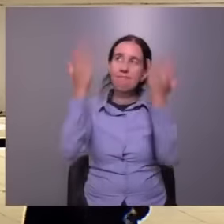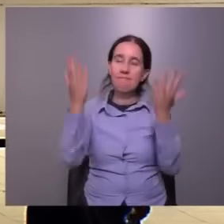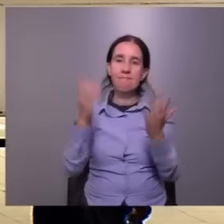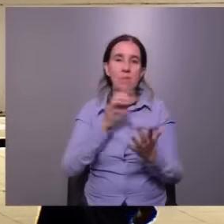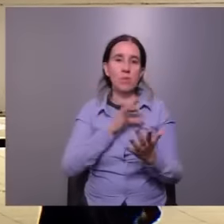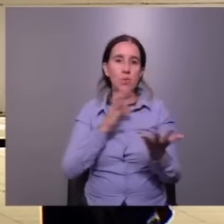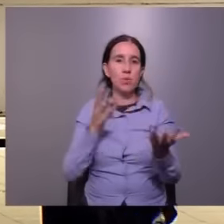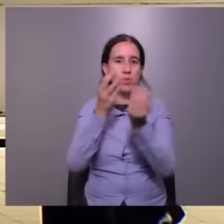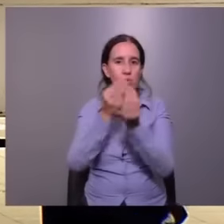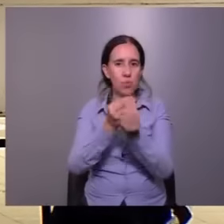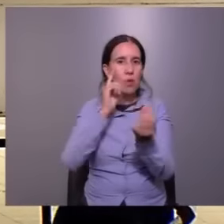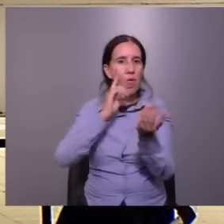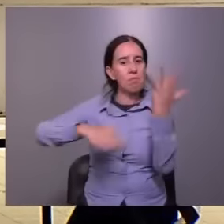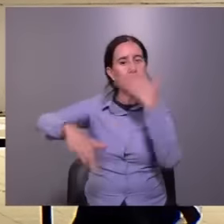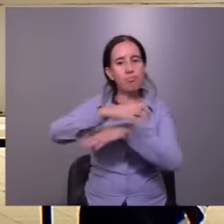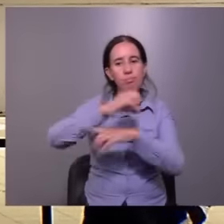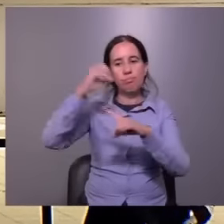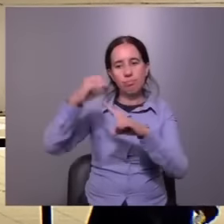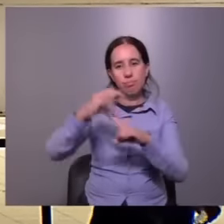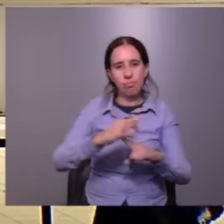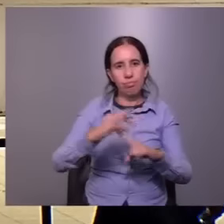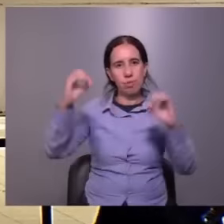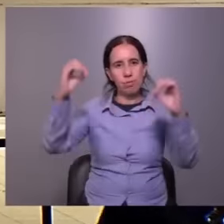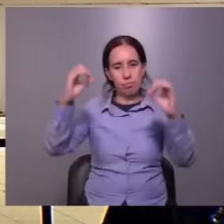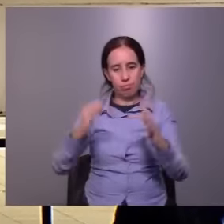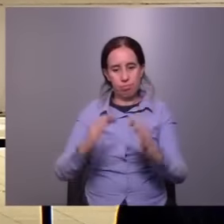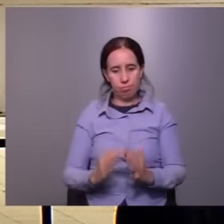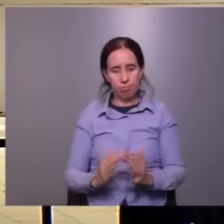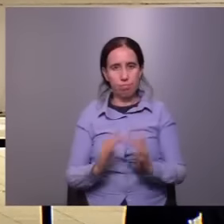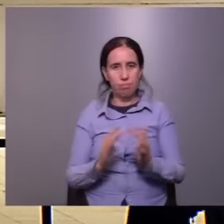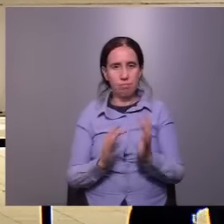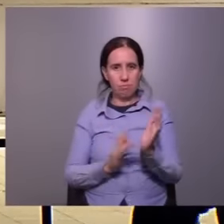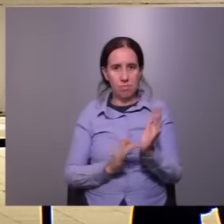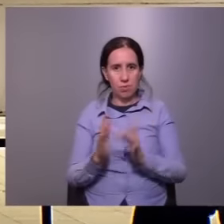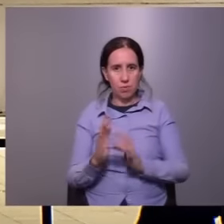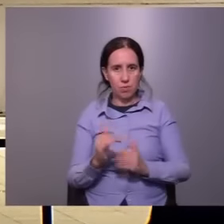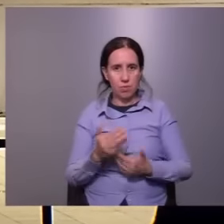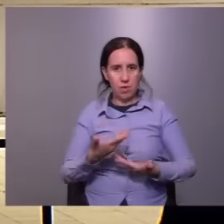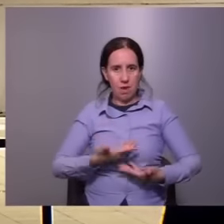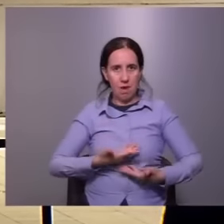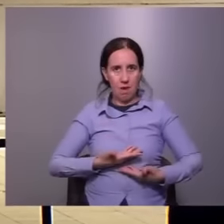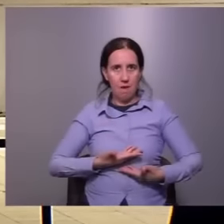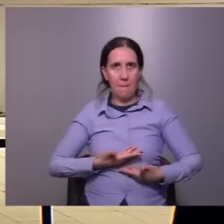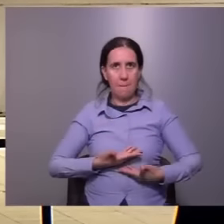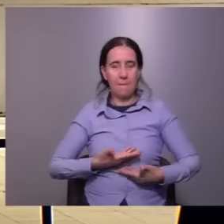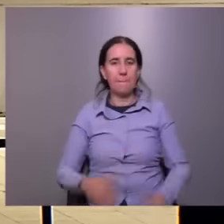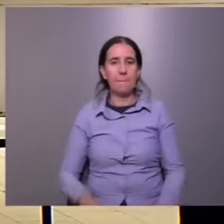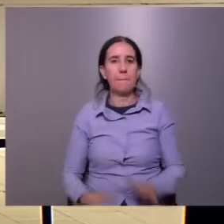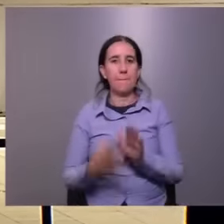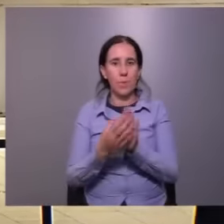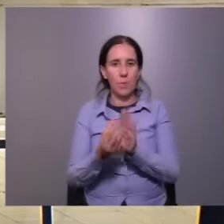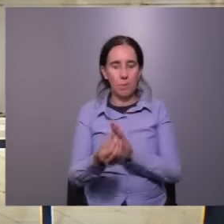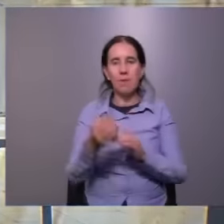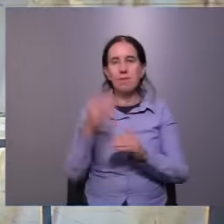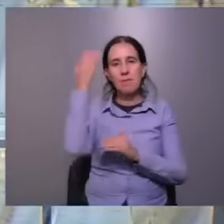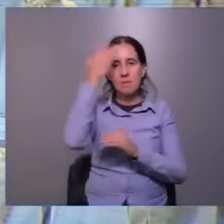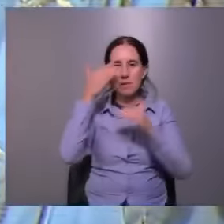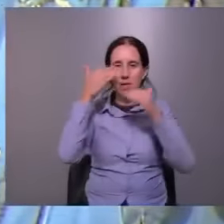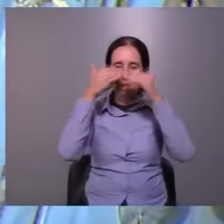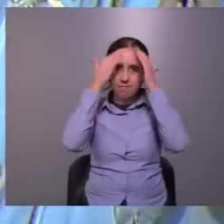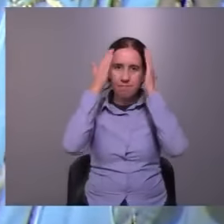morte. Dios te salve María, llena eres de gracia, el Señor es contigo. Bendita tú eres entre todas